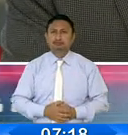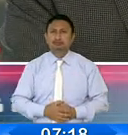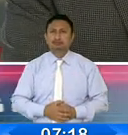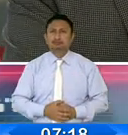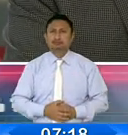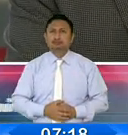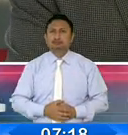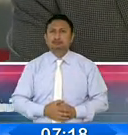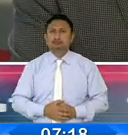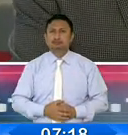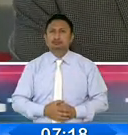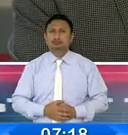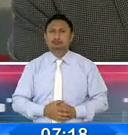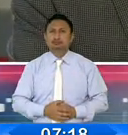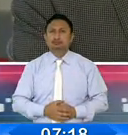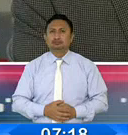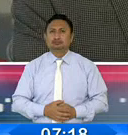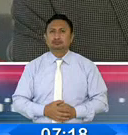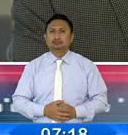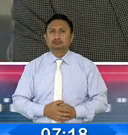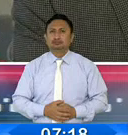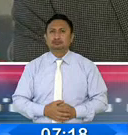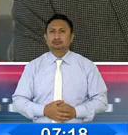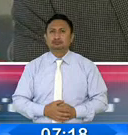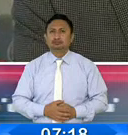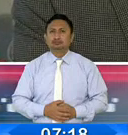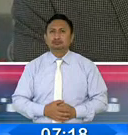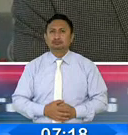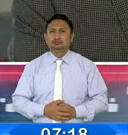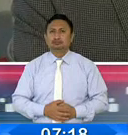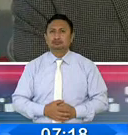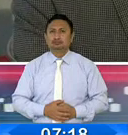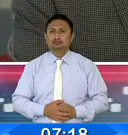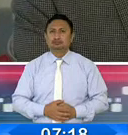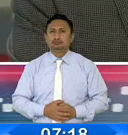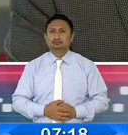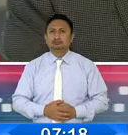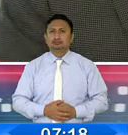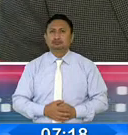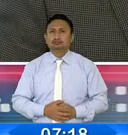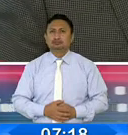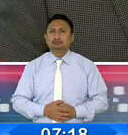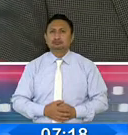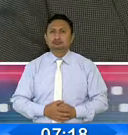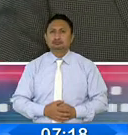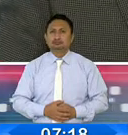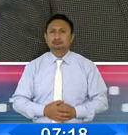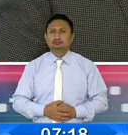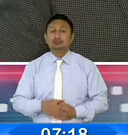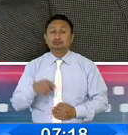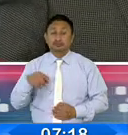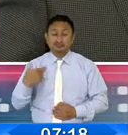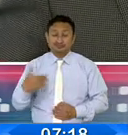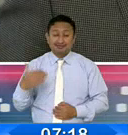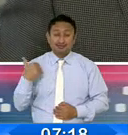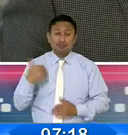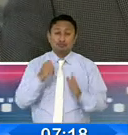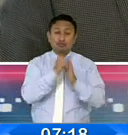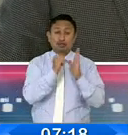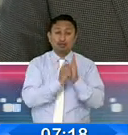Bueno, hay una agenda que está ya planificada. Hoy día